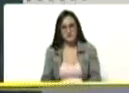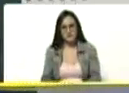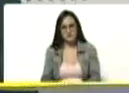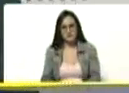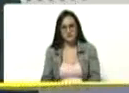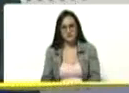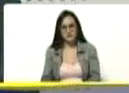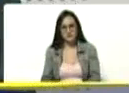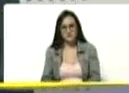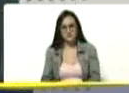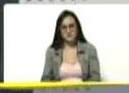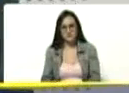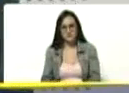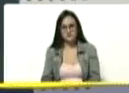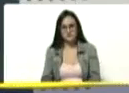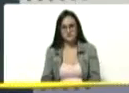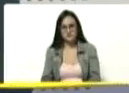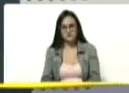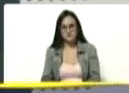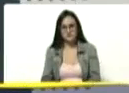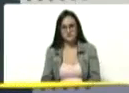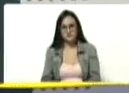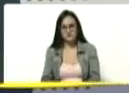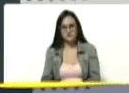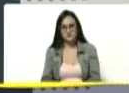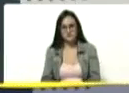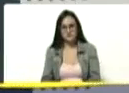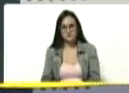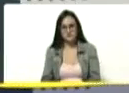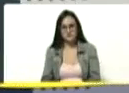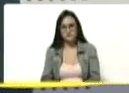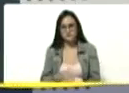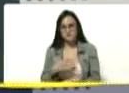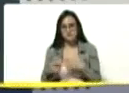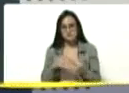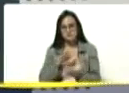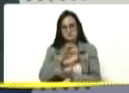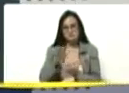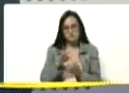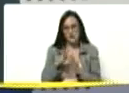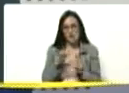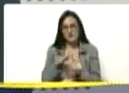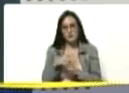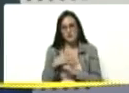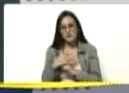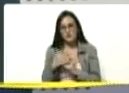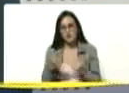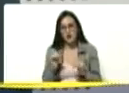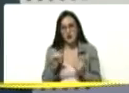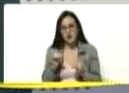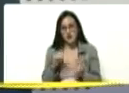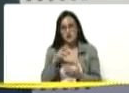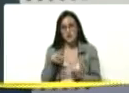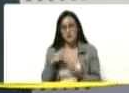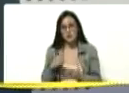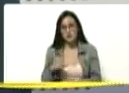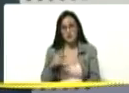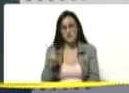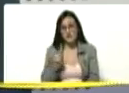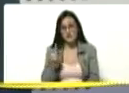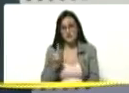and ideals of the Venezuelan Revolution. Y que además, a pesar de las adversidades y todas las situaciones que se han engendrado, la revolución